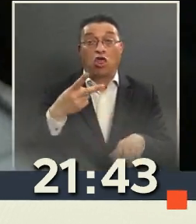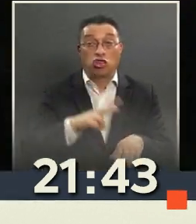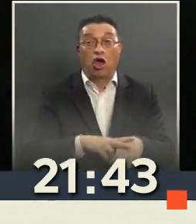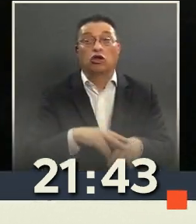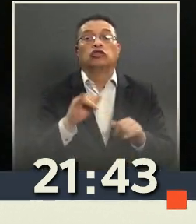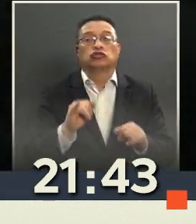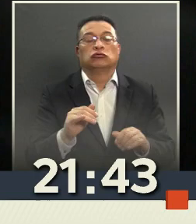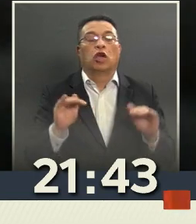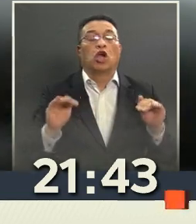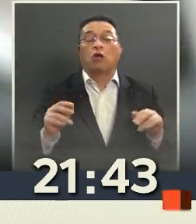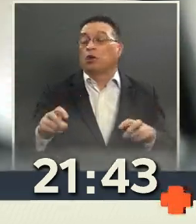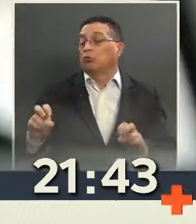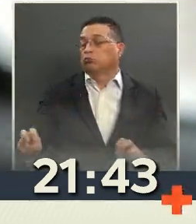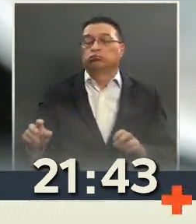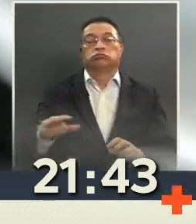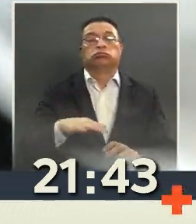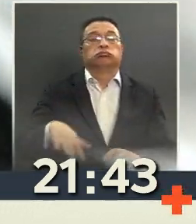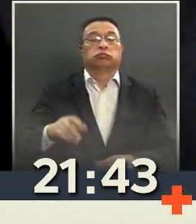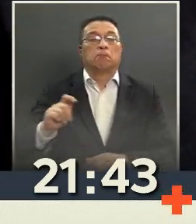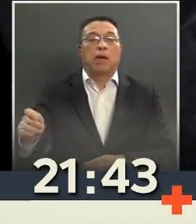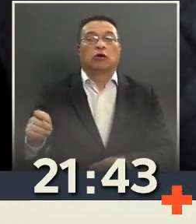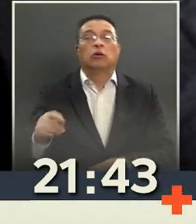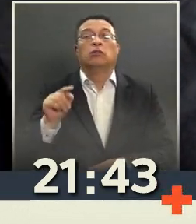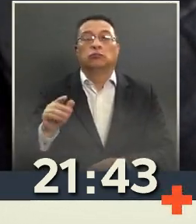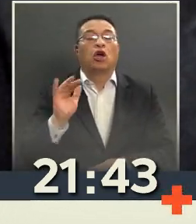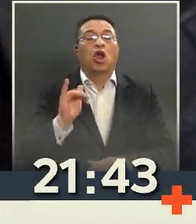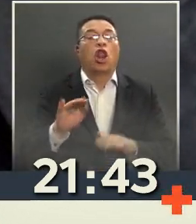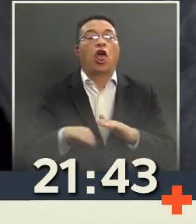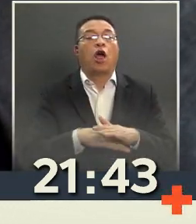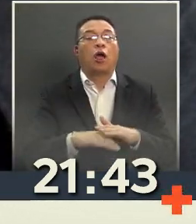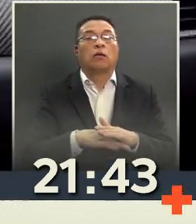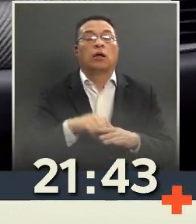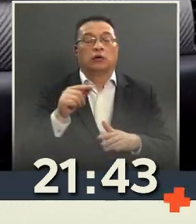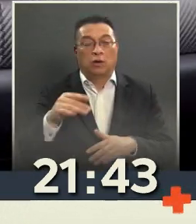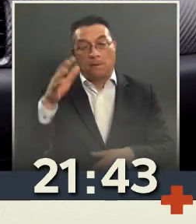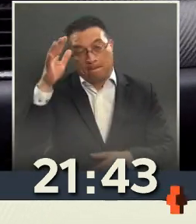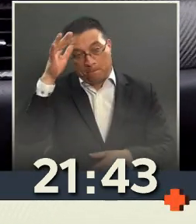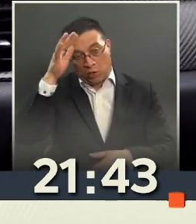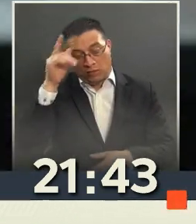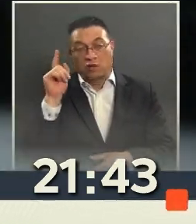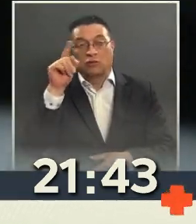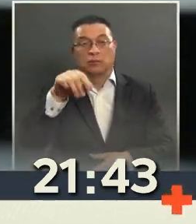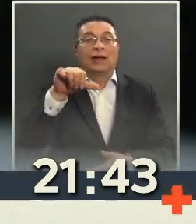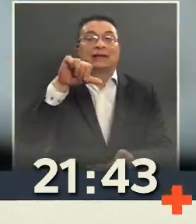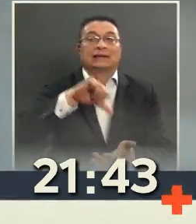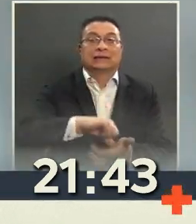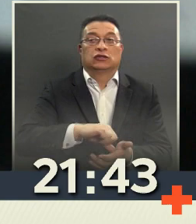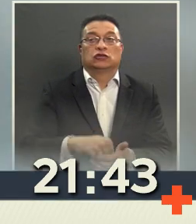cómodo. Es el recorrido habitual que hace Sergio Varela desde Puente Alto al centro.